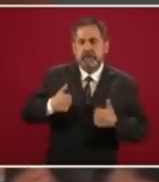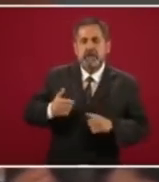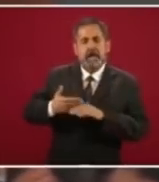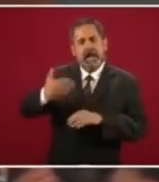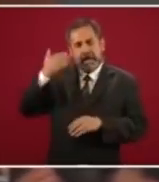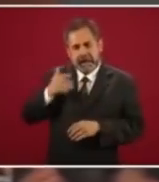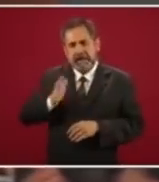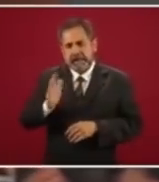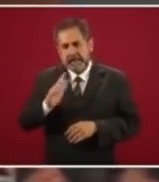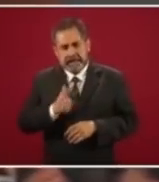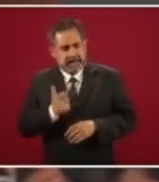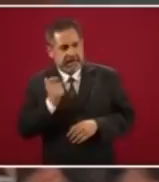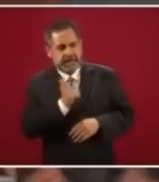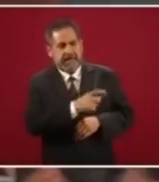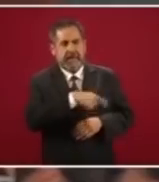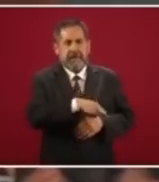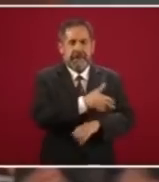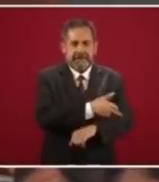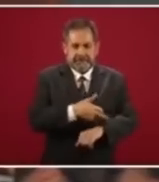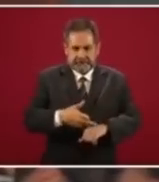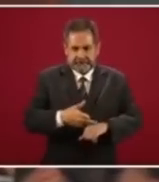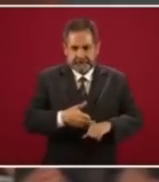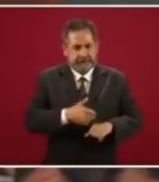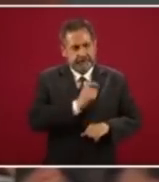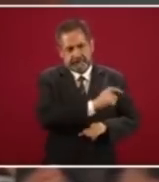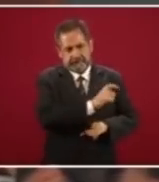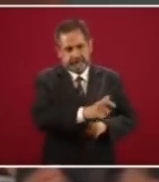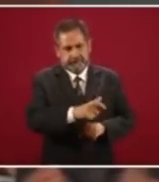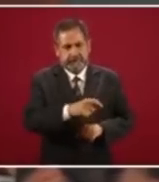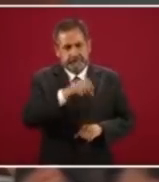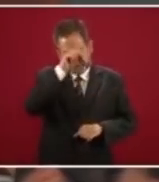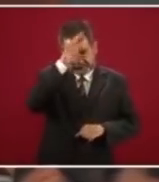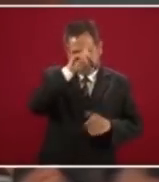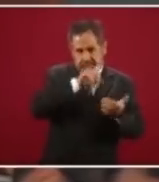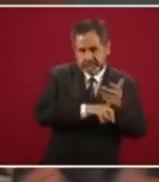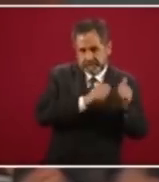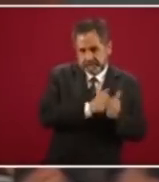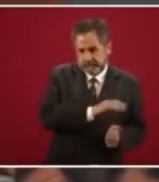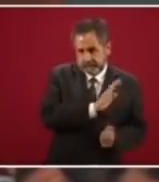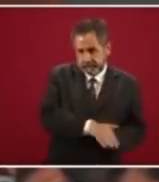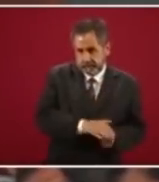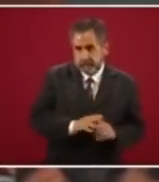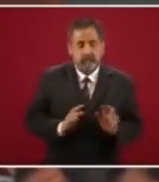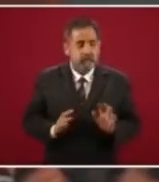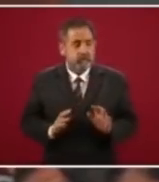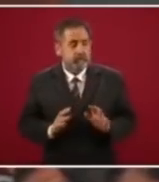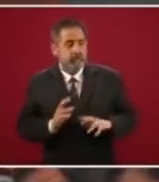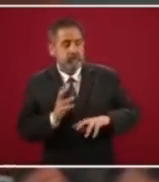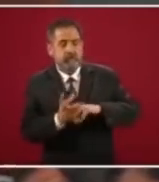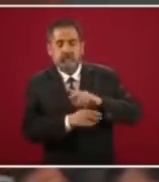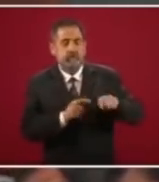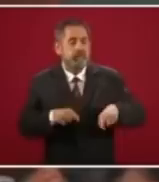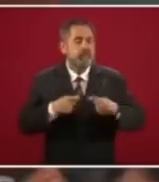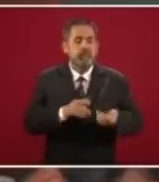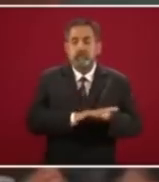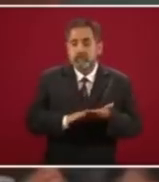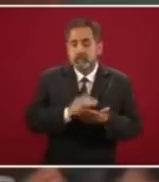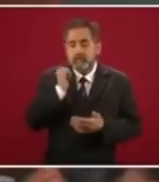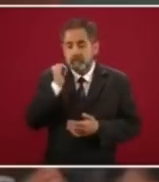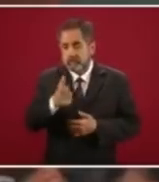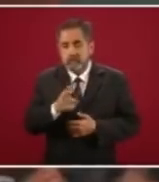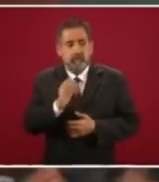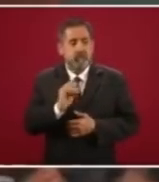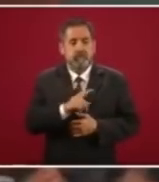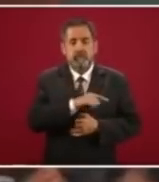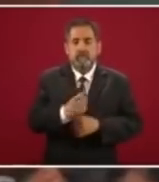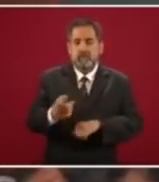ya una indemnización a las familias por los mineros atrapados, pero ¿bastará solamente con regresar la concesión? ¿Habrá algún tipo de